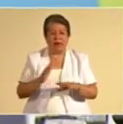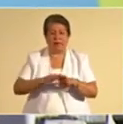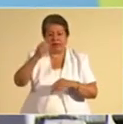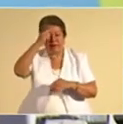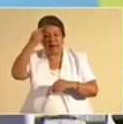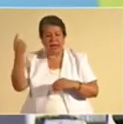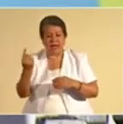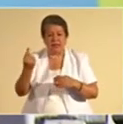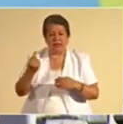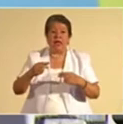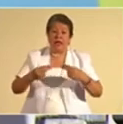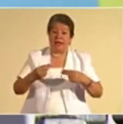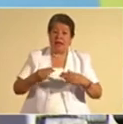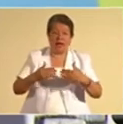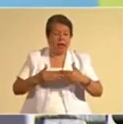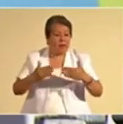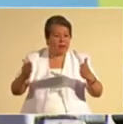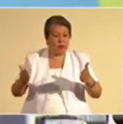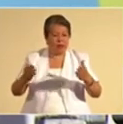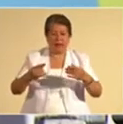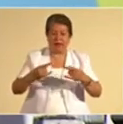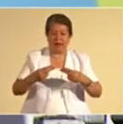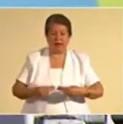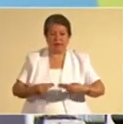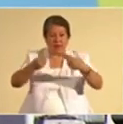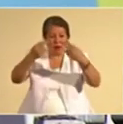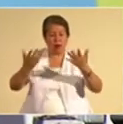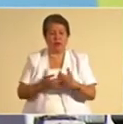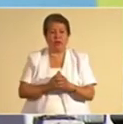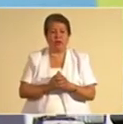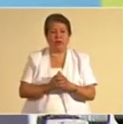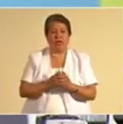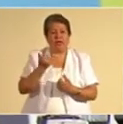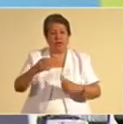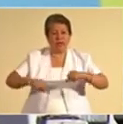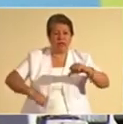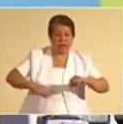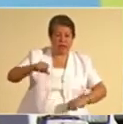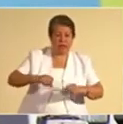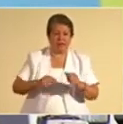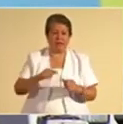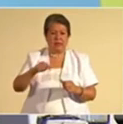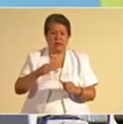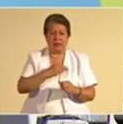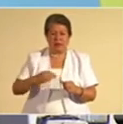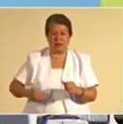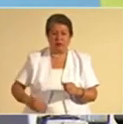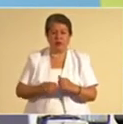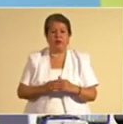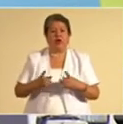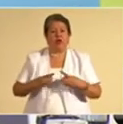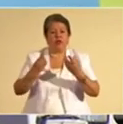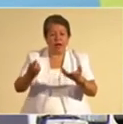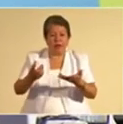apertura de negocios, sino propicien la diversificación de actividades productivas en el municipio, generando espacios para